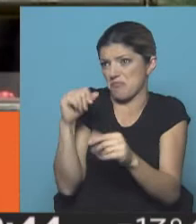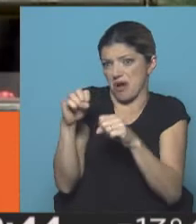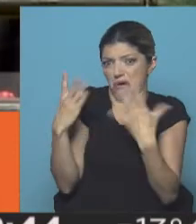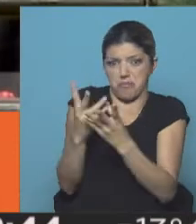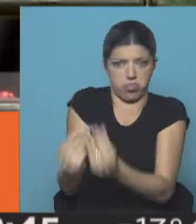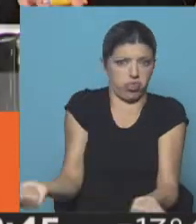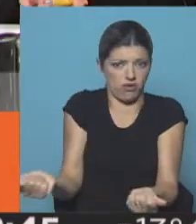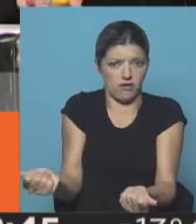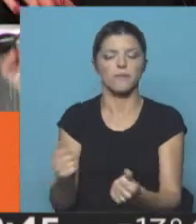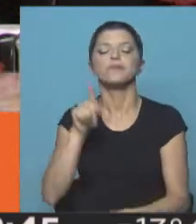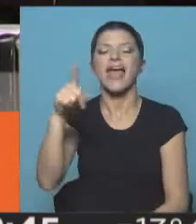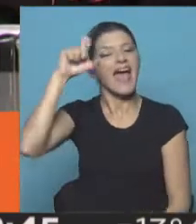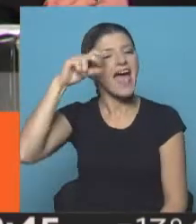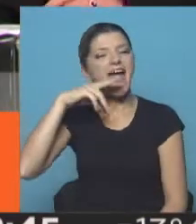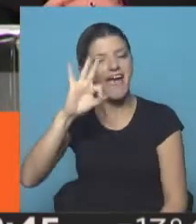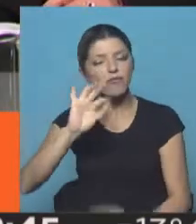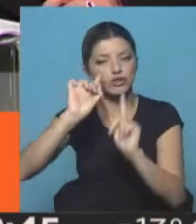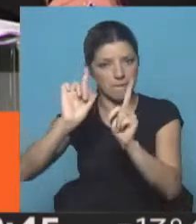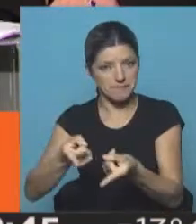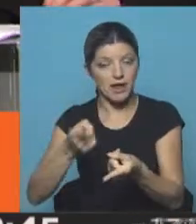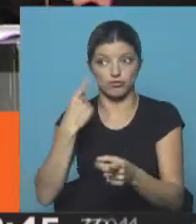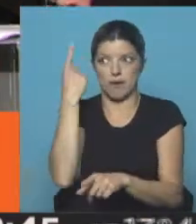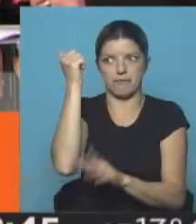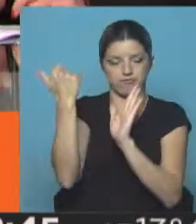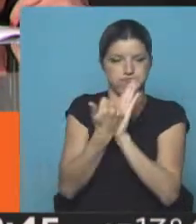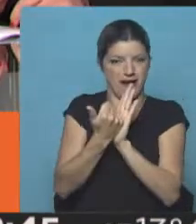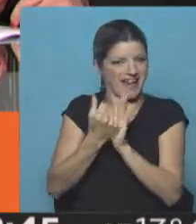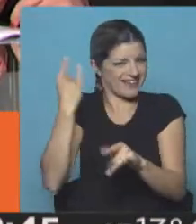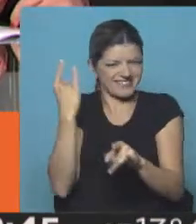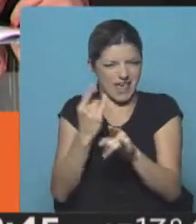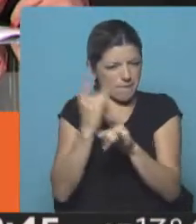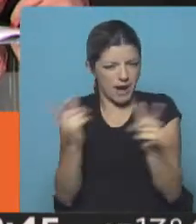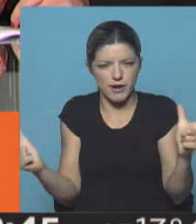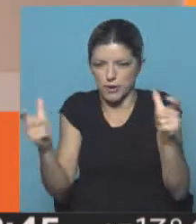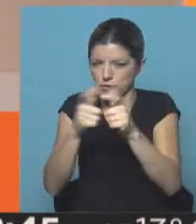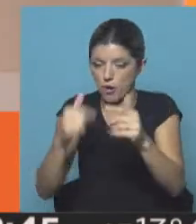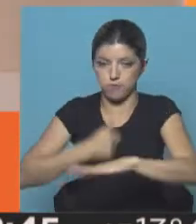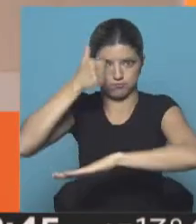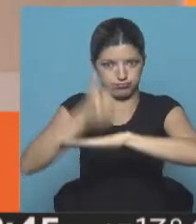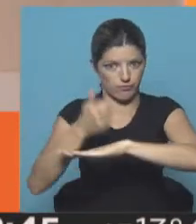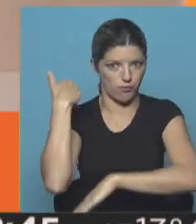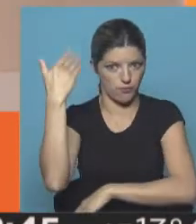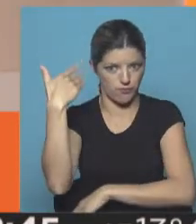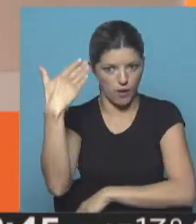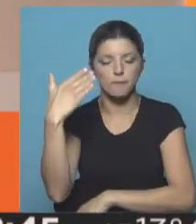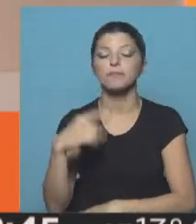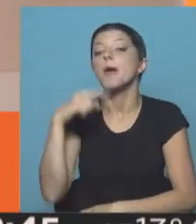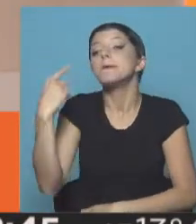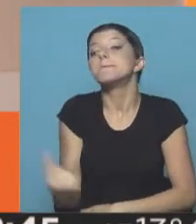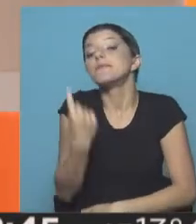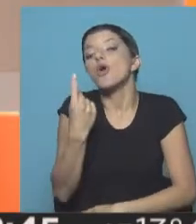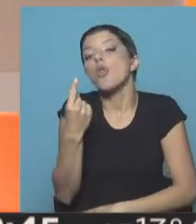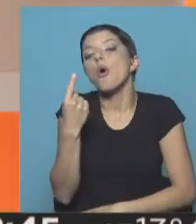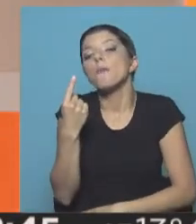es otro de los históricos que siempre se hizo notar en las Naciones Unidas, un poco por el rol que cumple, por